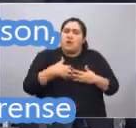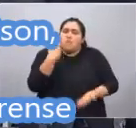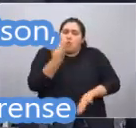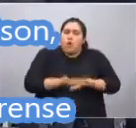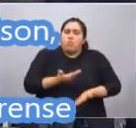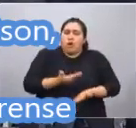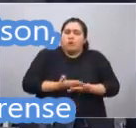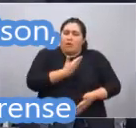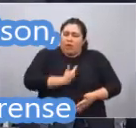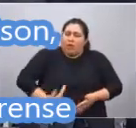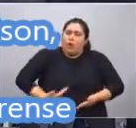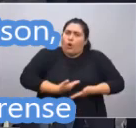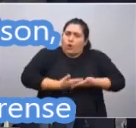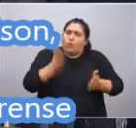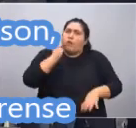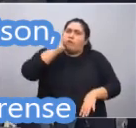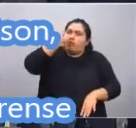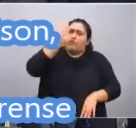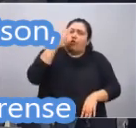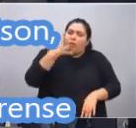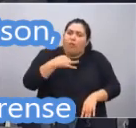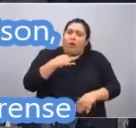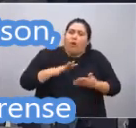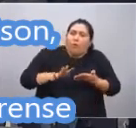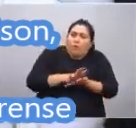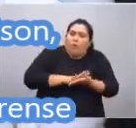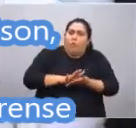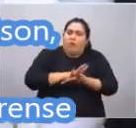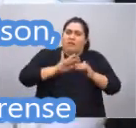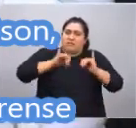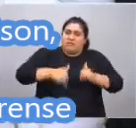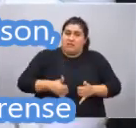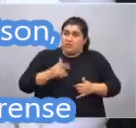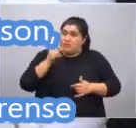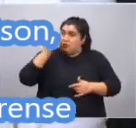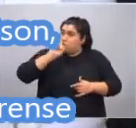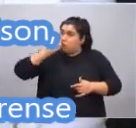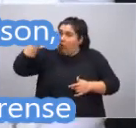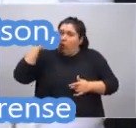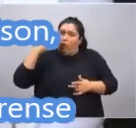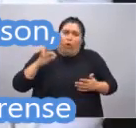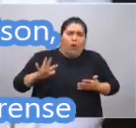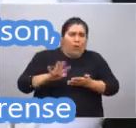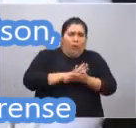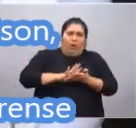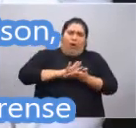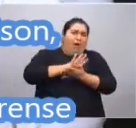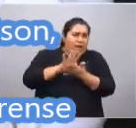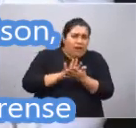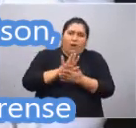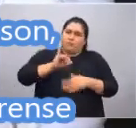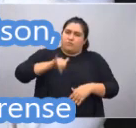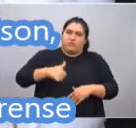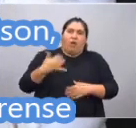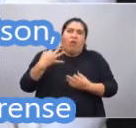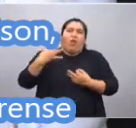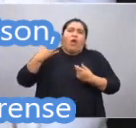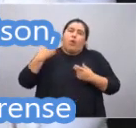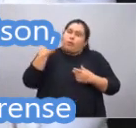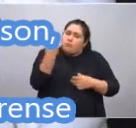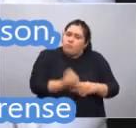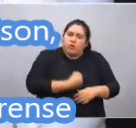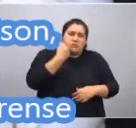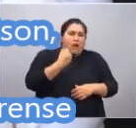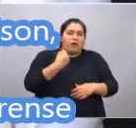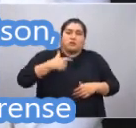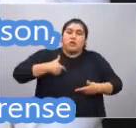públicas que vengan a reparar el daño que están haciendo, que vengan a transformar la